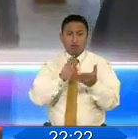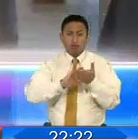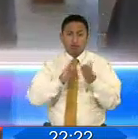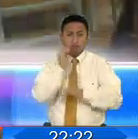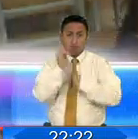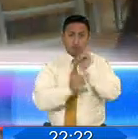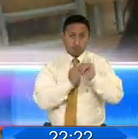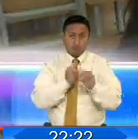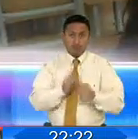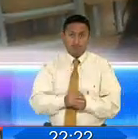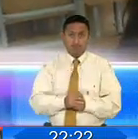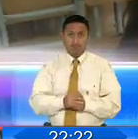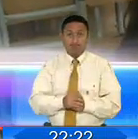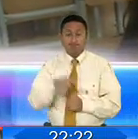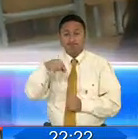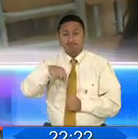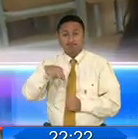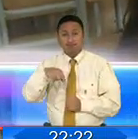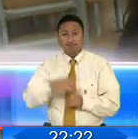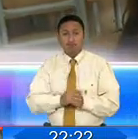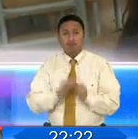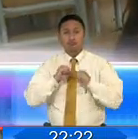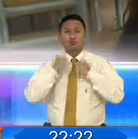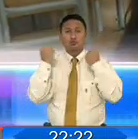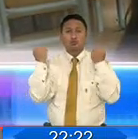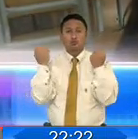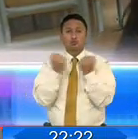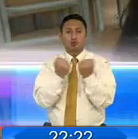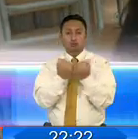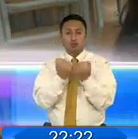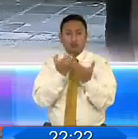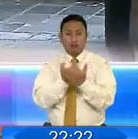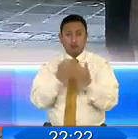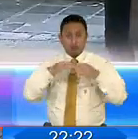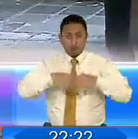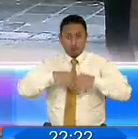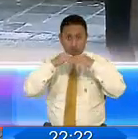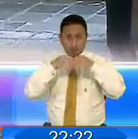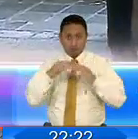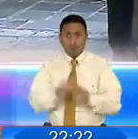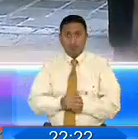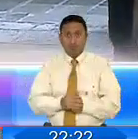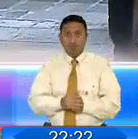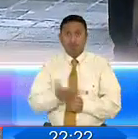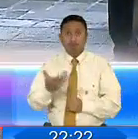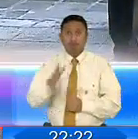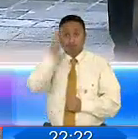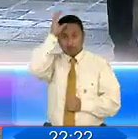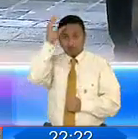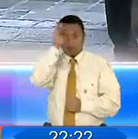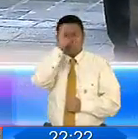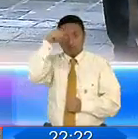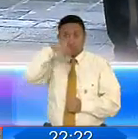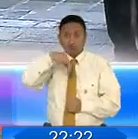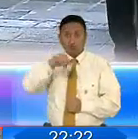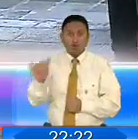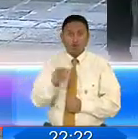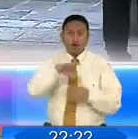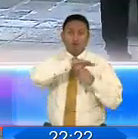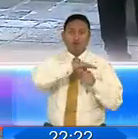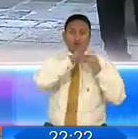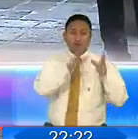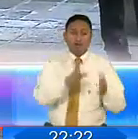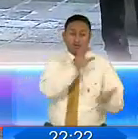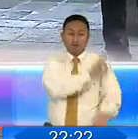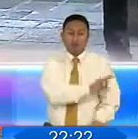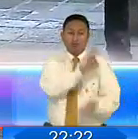internacional, sobre todo en la inmunización de la sociedad y la reactivación pospandemia. El nuncio apostólico tiene rango de embajador como representante de la Santa